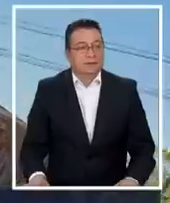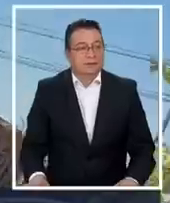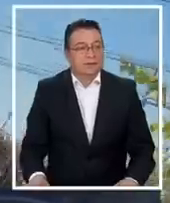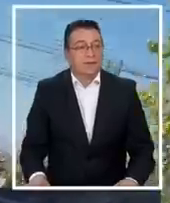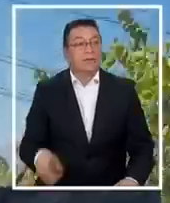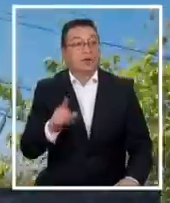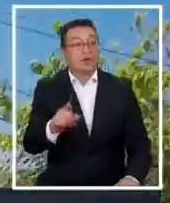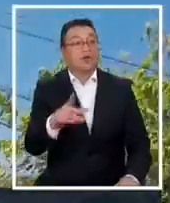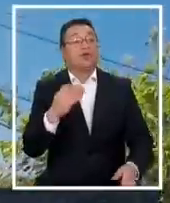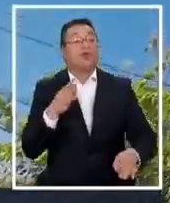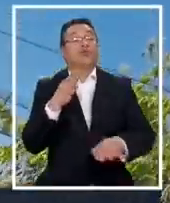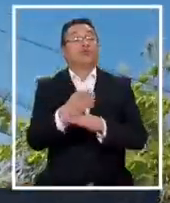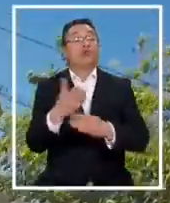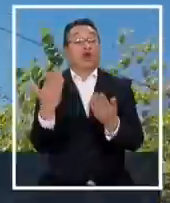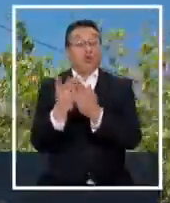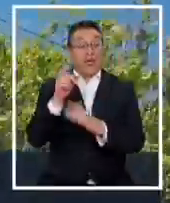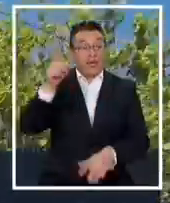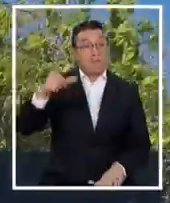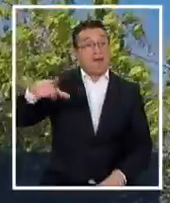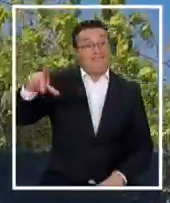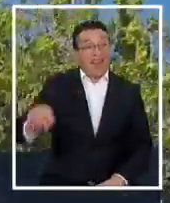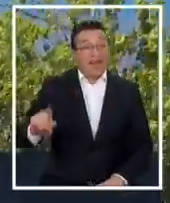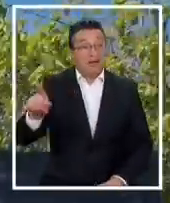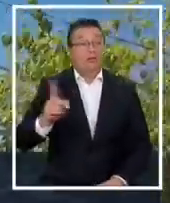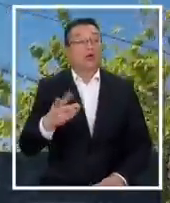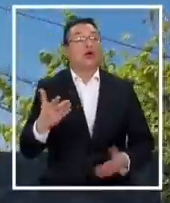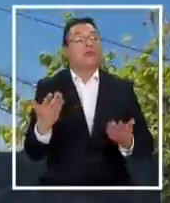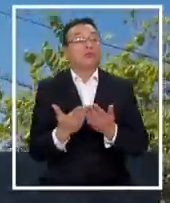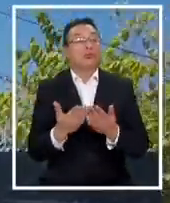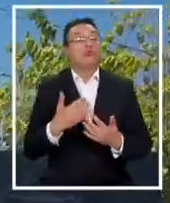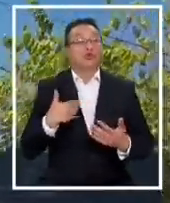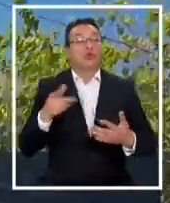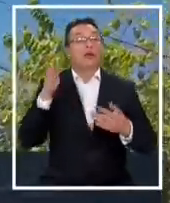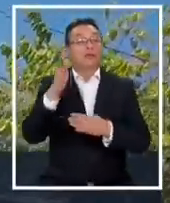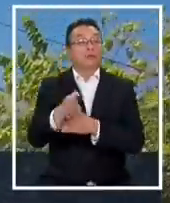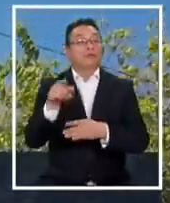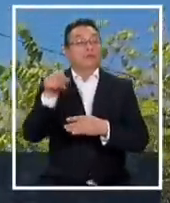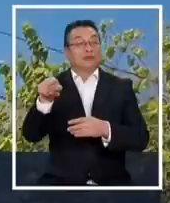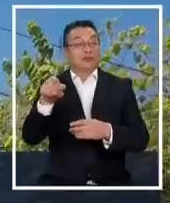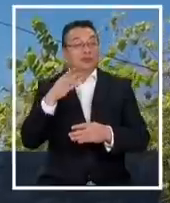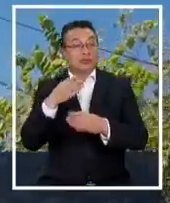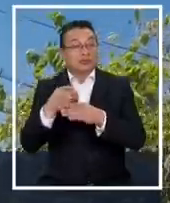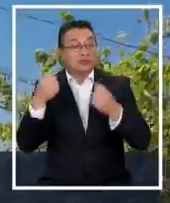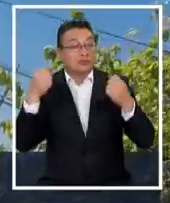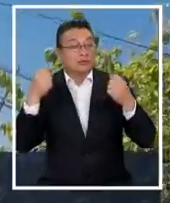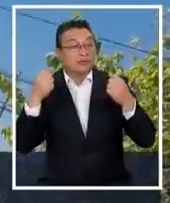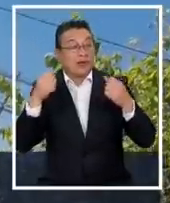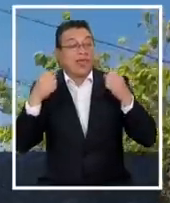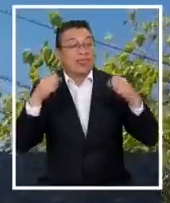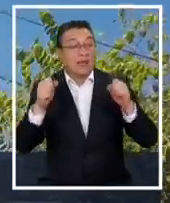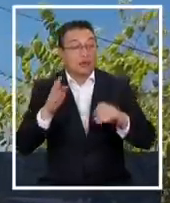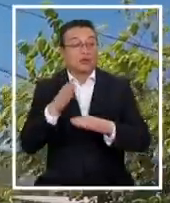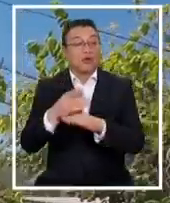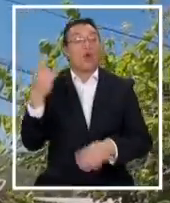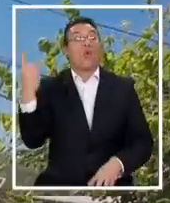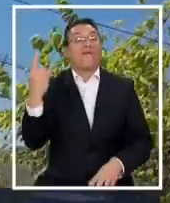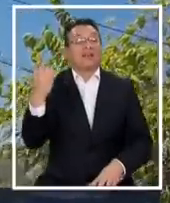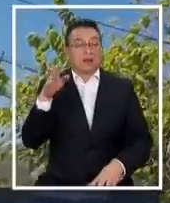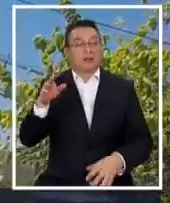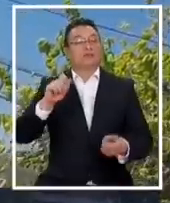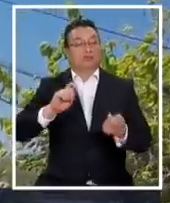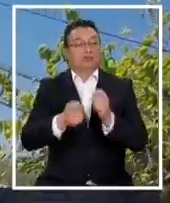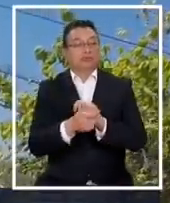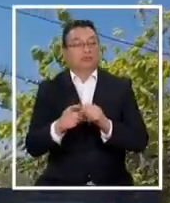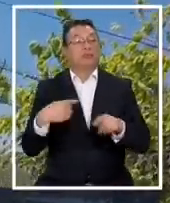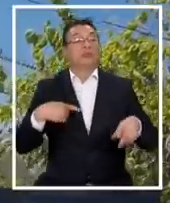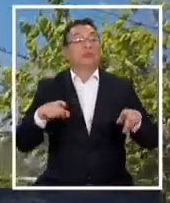¿Y te fuiste a estudiar allá porque era más barato? No, me fui a estudiar porque yo estaba haciendo deporte y me fui allá con un amigo que estudiaba en la universidad. ¿Cómo no